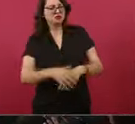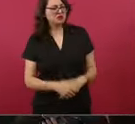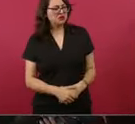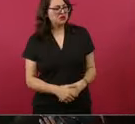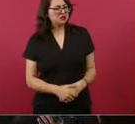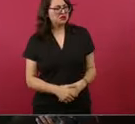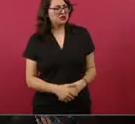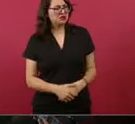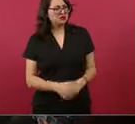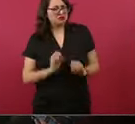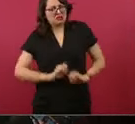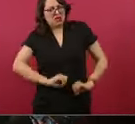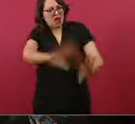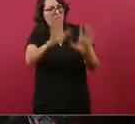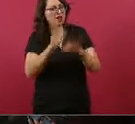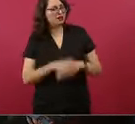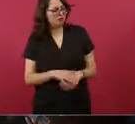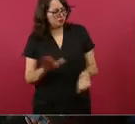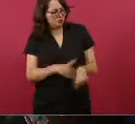¿Saben que en el 2006,